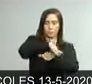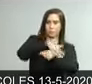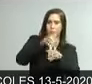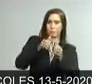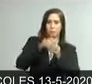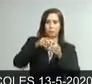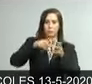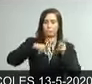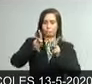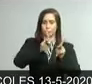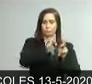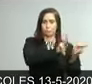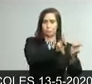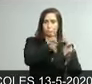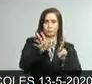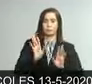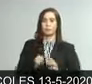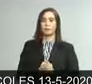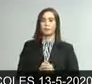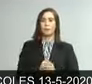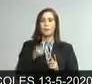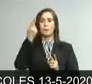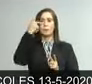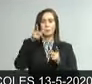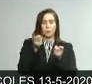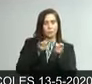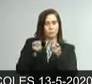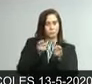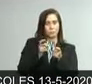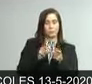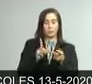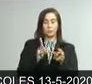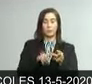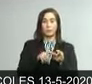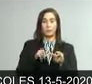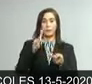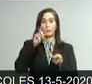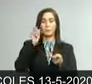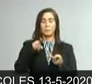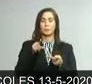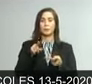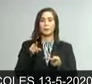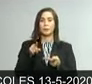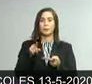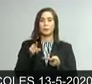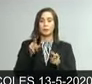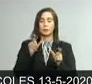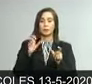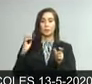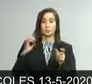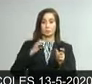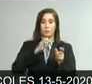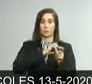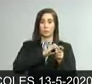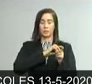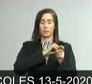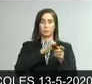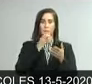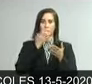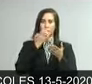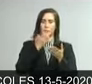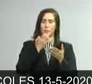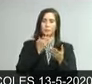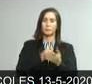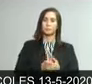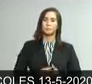si tienen ustedes ya en la comisión que estudia la reapertura gradual de la economía si tienen